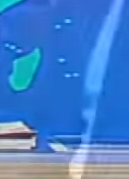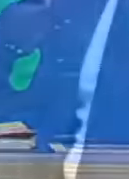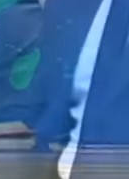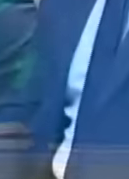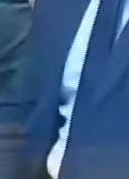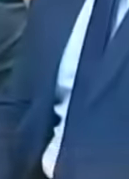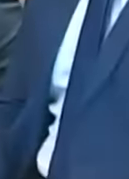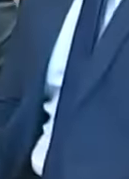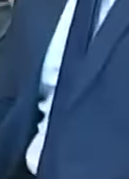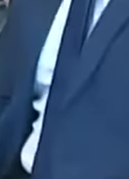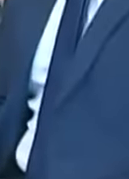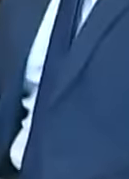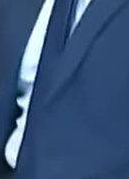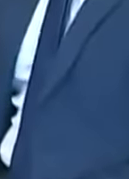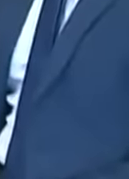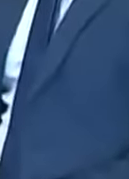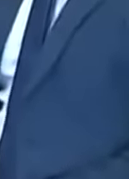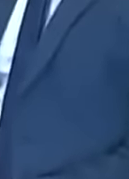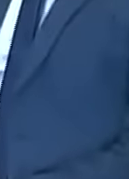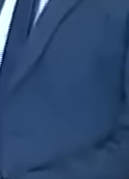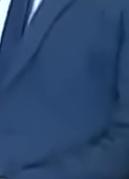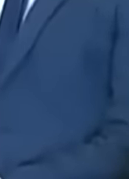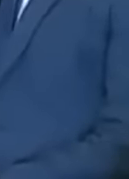Más de 300 años de colonialismo,